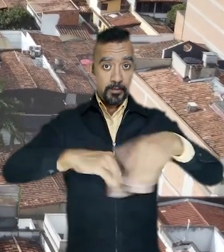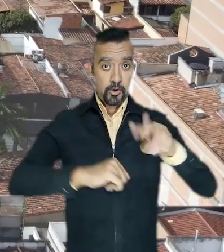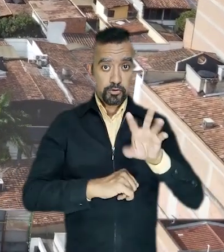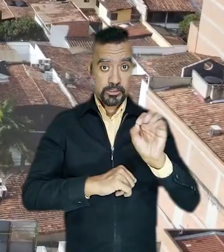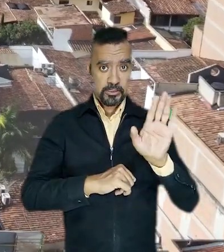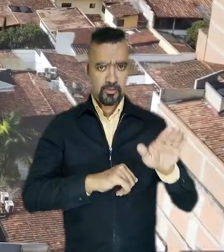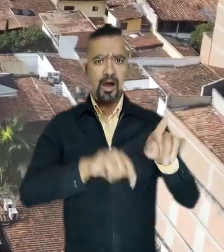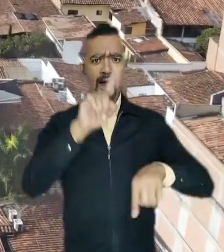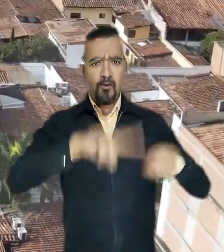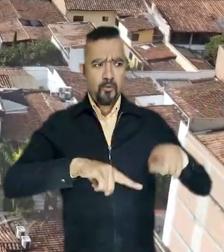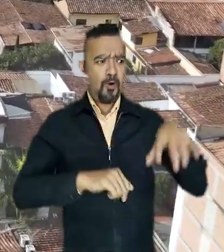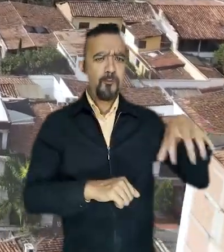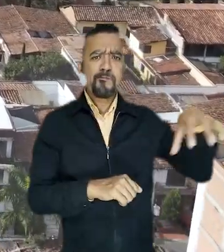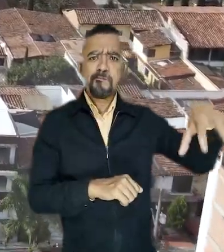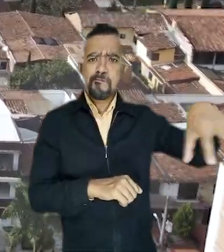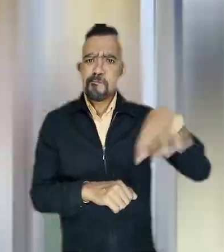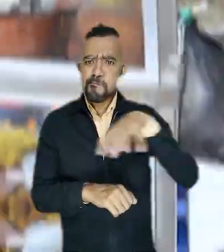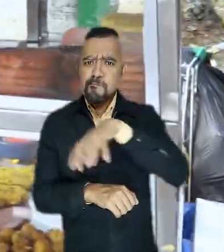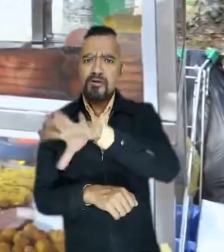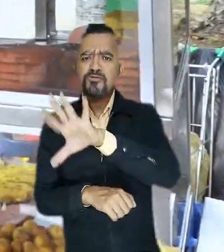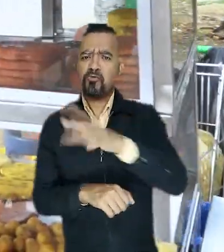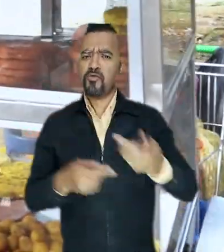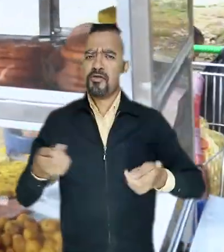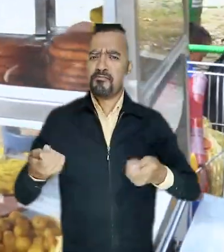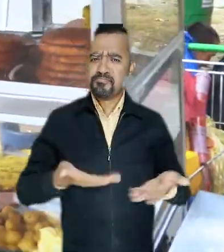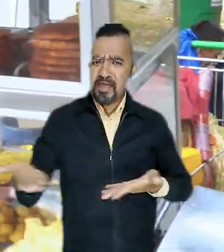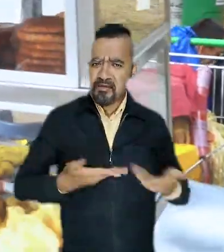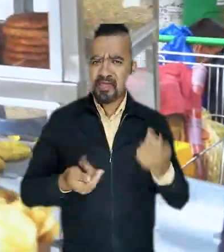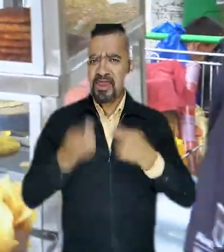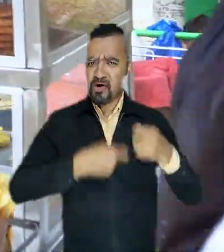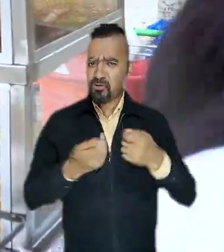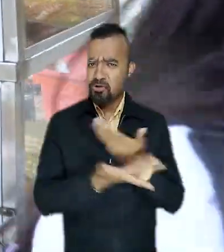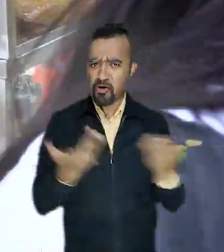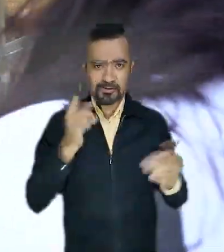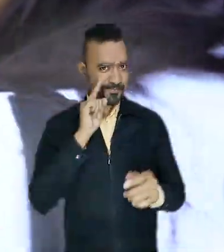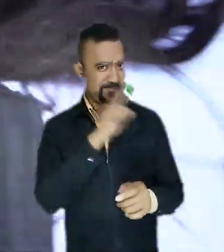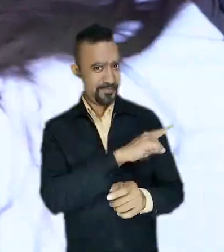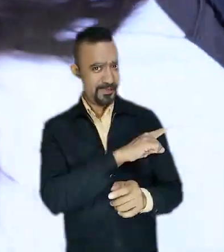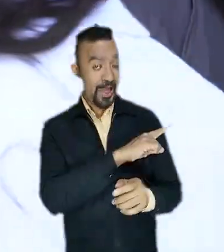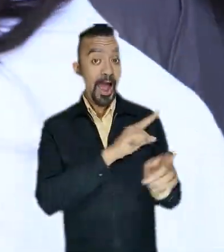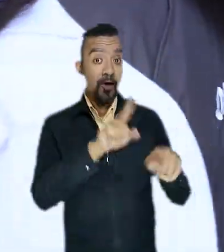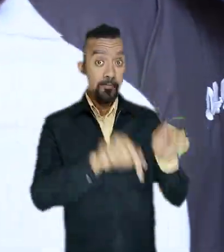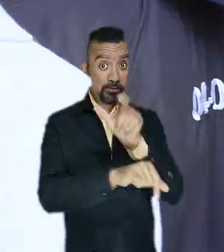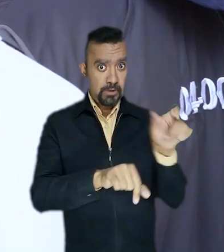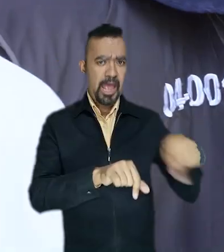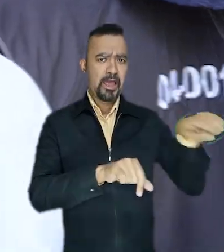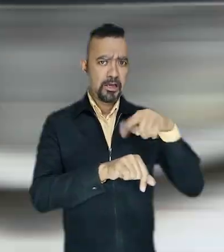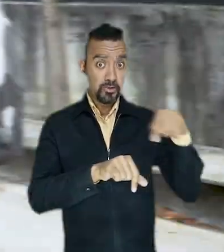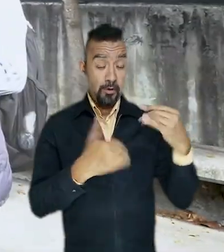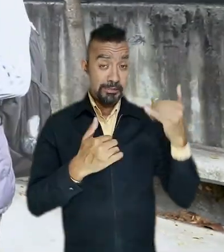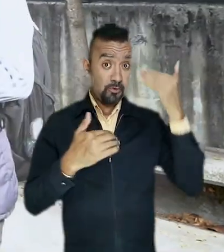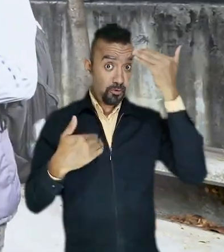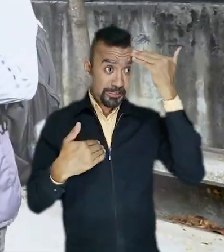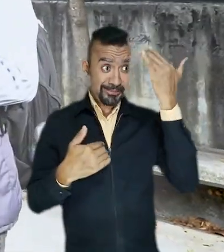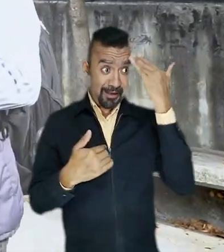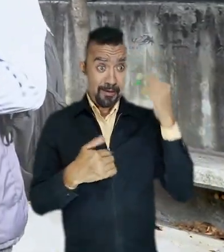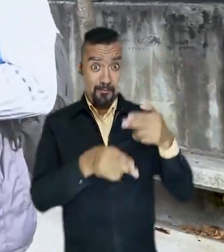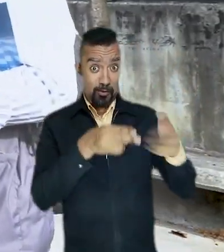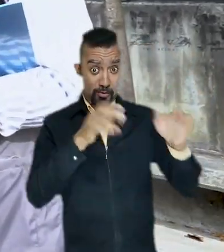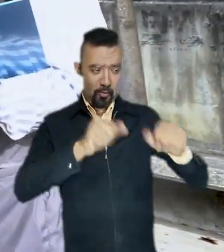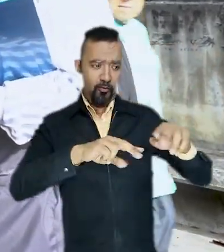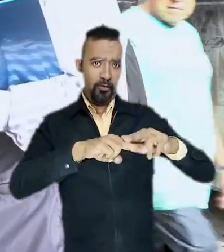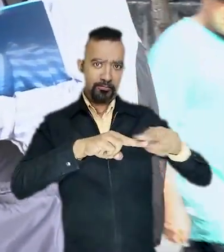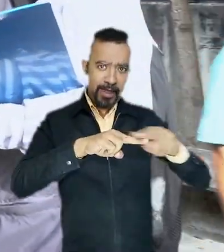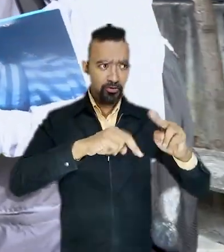En el corredor de la Avenida 80 hay una gran variedad de comercio formal e informal. Conscientes del impacto que tendrán durante las obras, desde ya se realizan recorridos